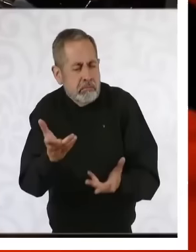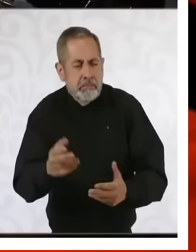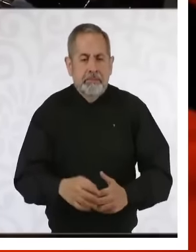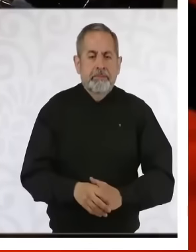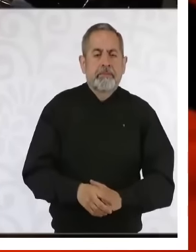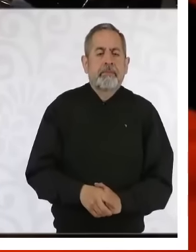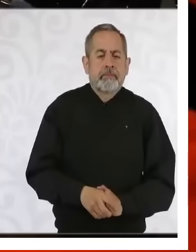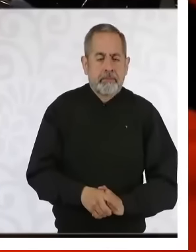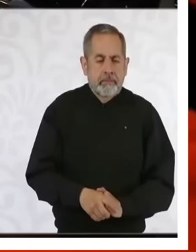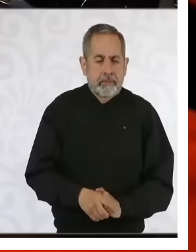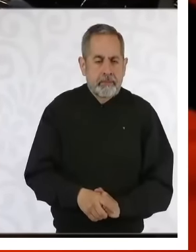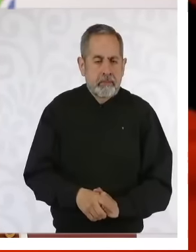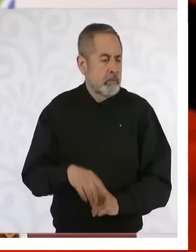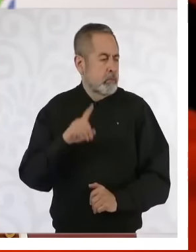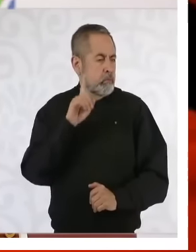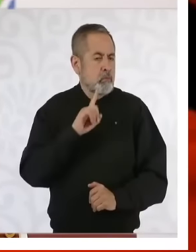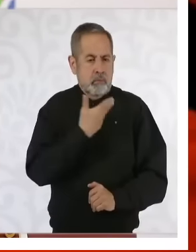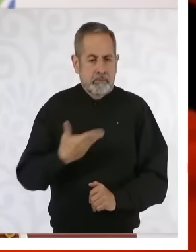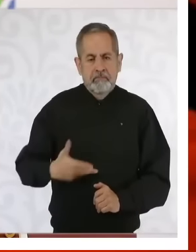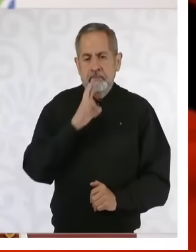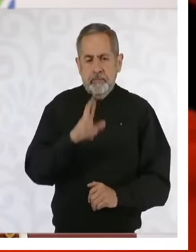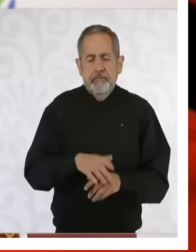tiene contemplado la Secretaría de Hacienda.